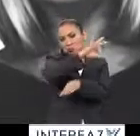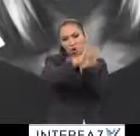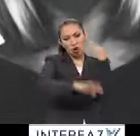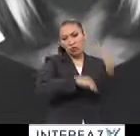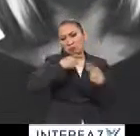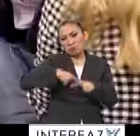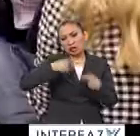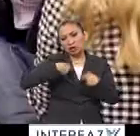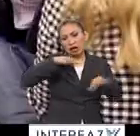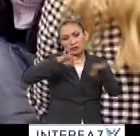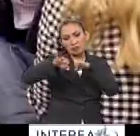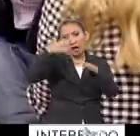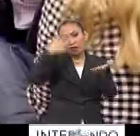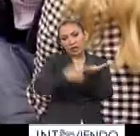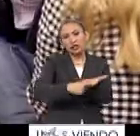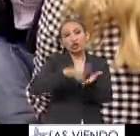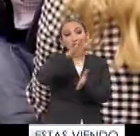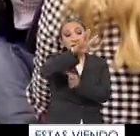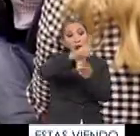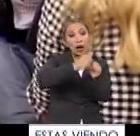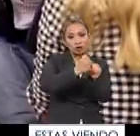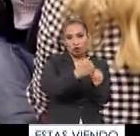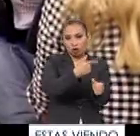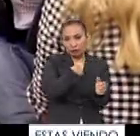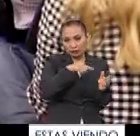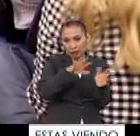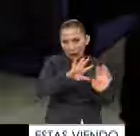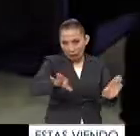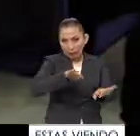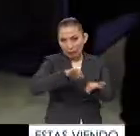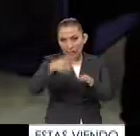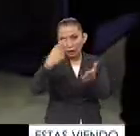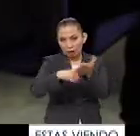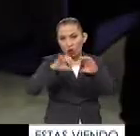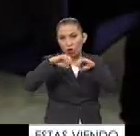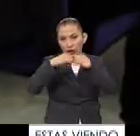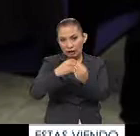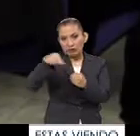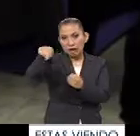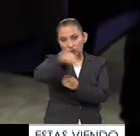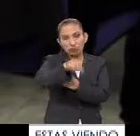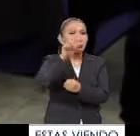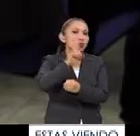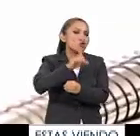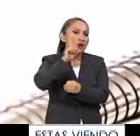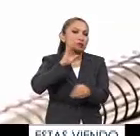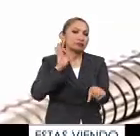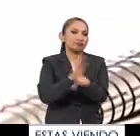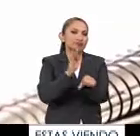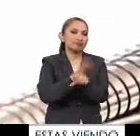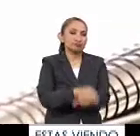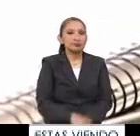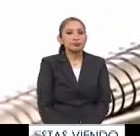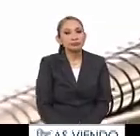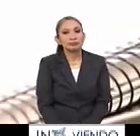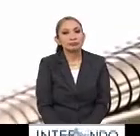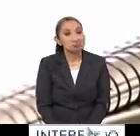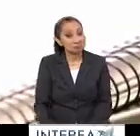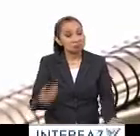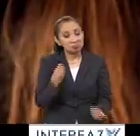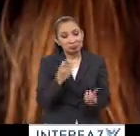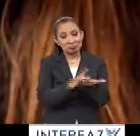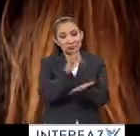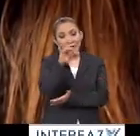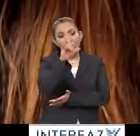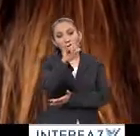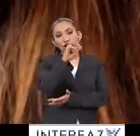aquellas personas que trabajen, que lleven 5 años trabajando en estas organizaciones feministas mexicanas. Perfecto. Pues muchísimas